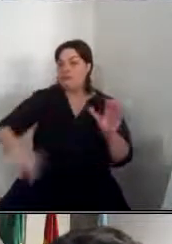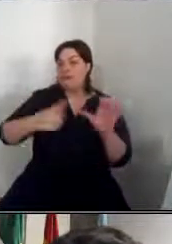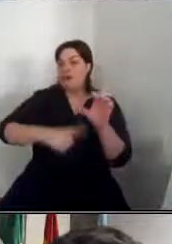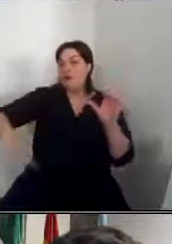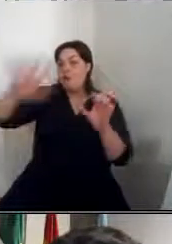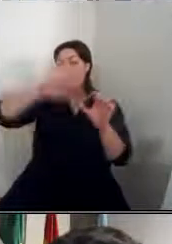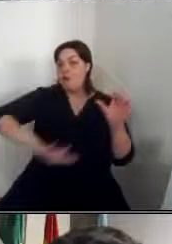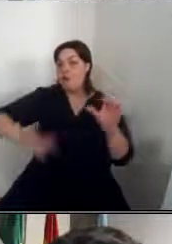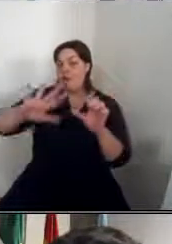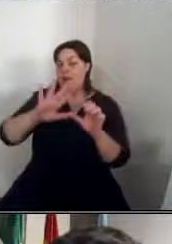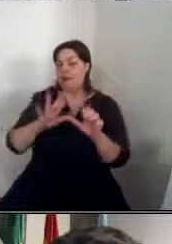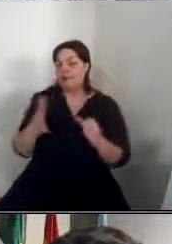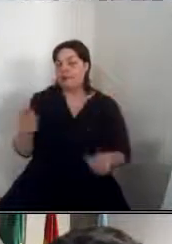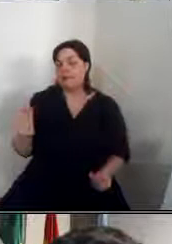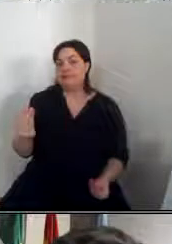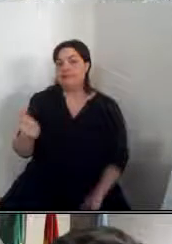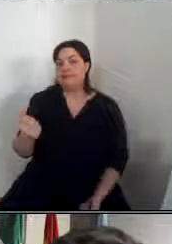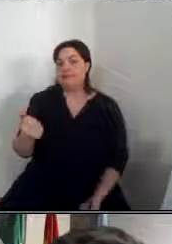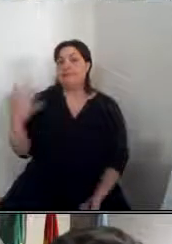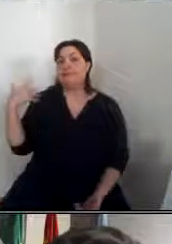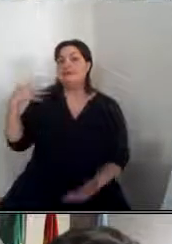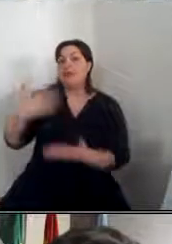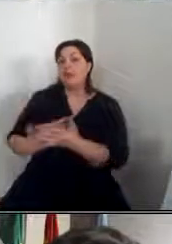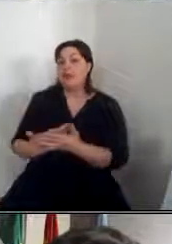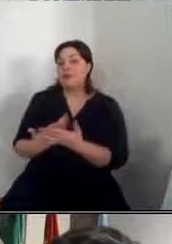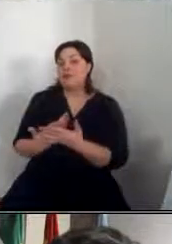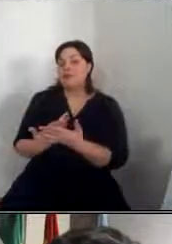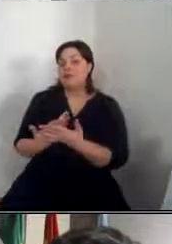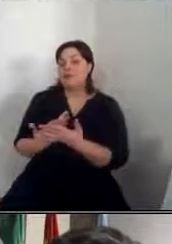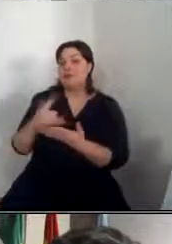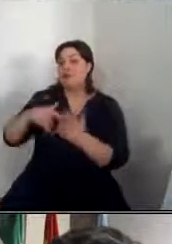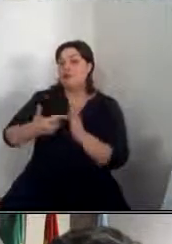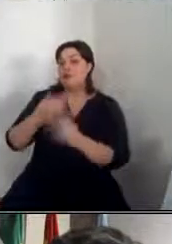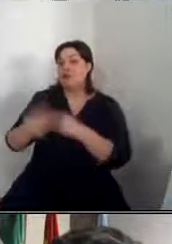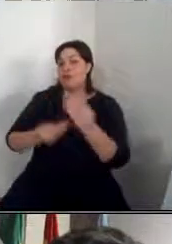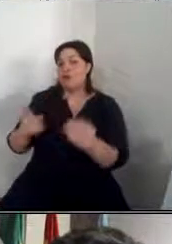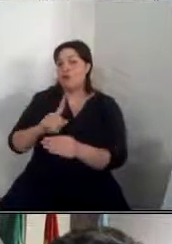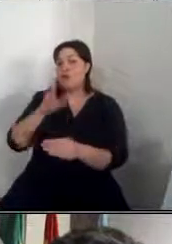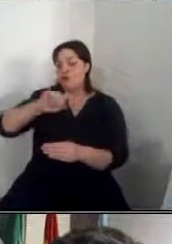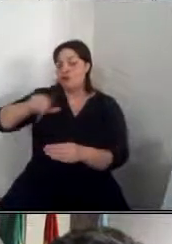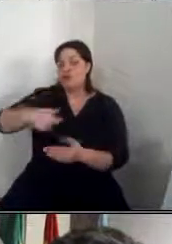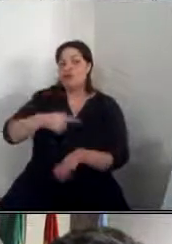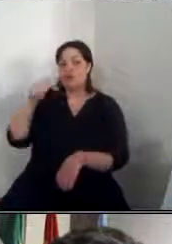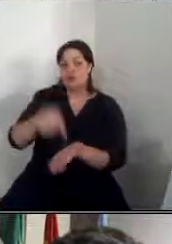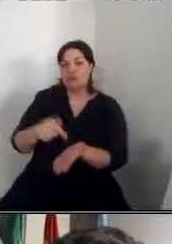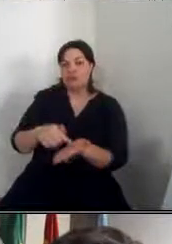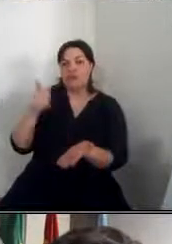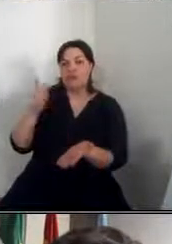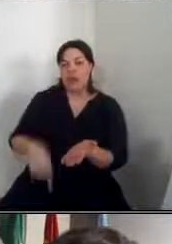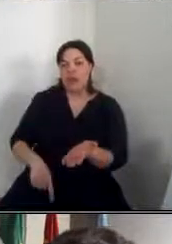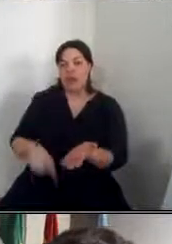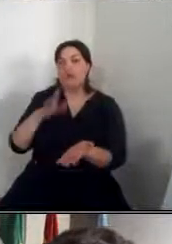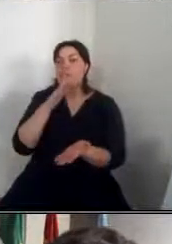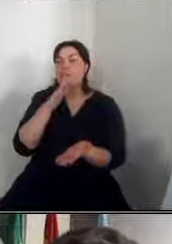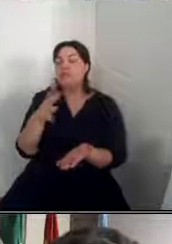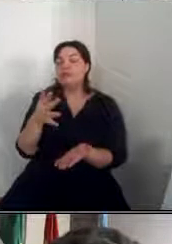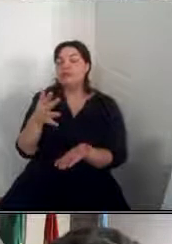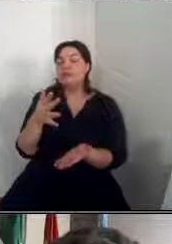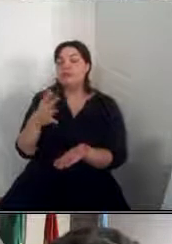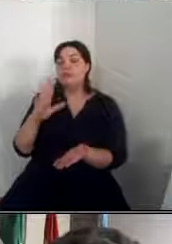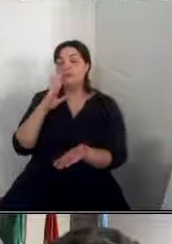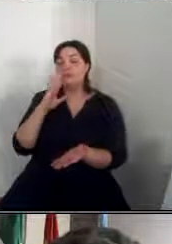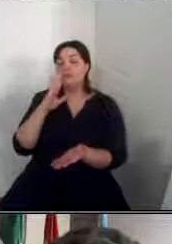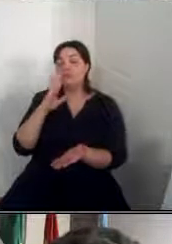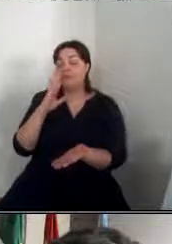los últimos años no ha podido ser así, y así también lo hemos reivindicado, para que llegue, como he dicho antes, y